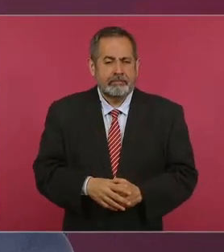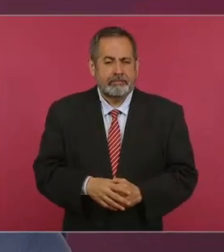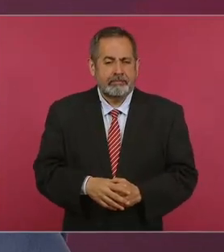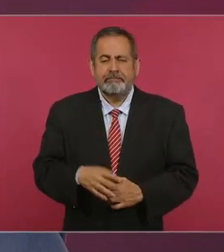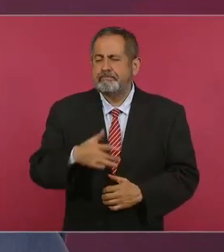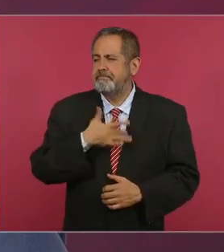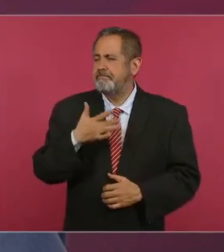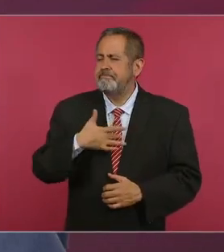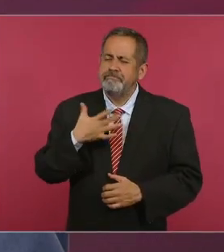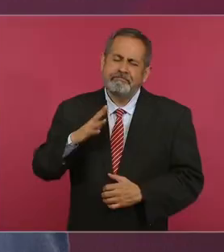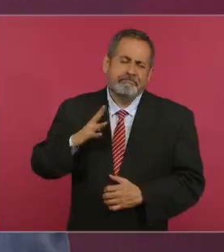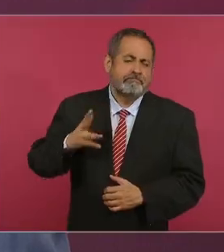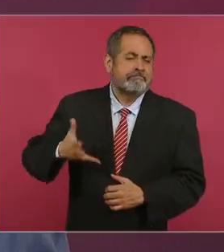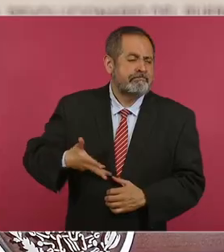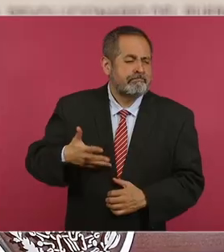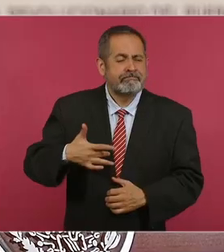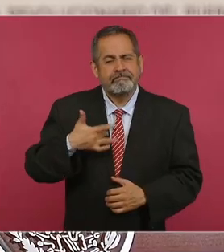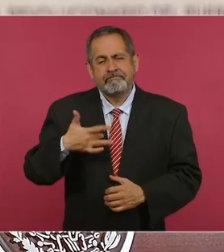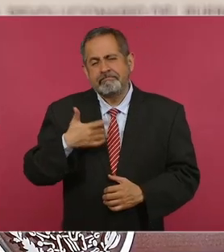muy orgulloso,